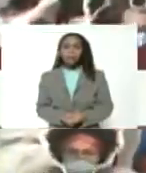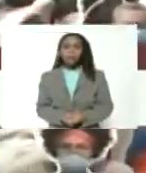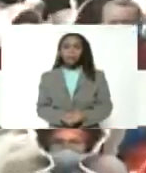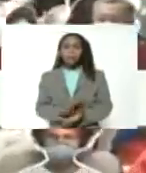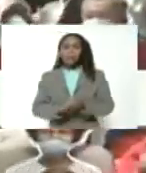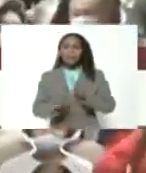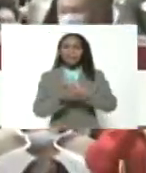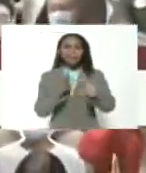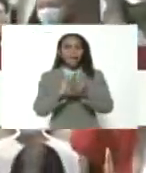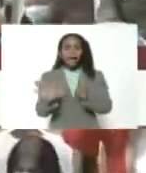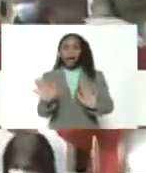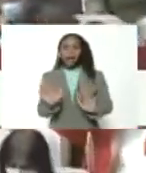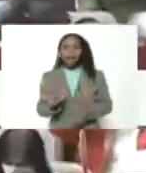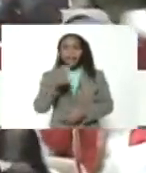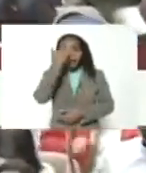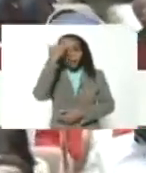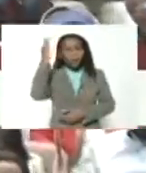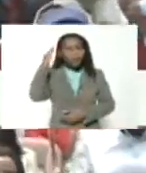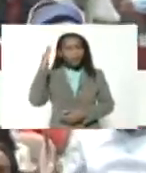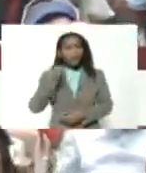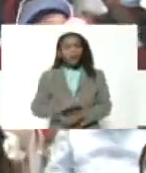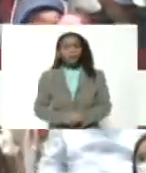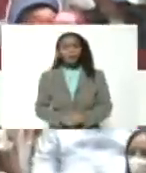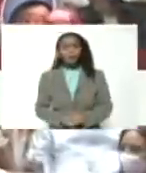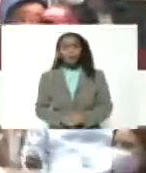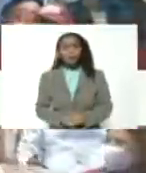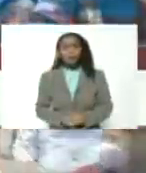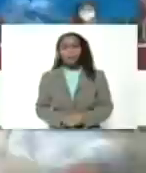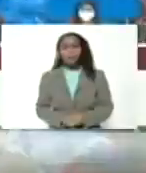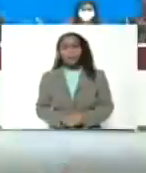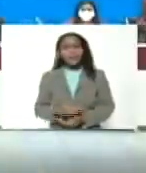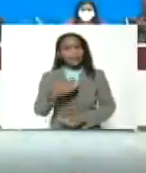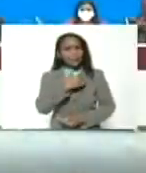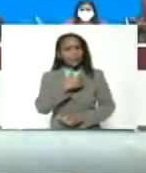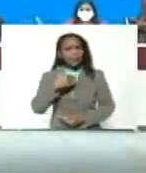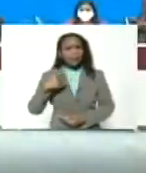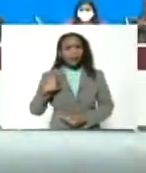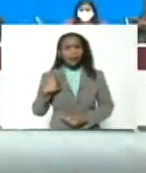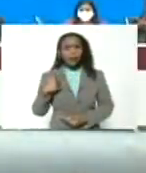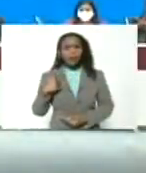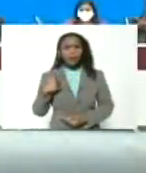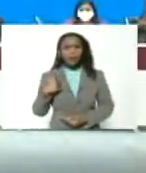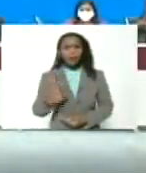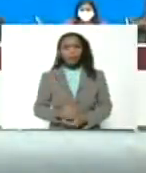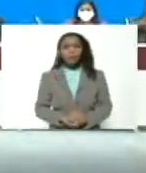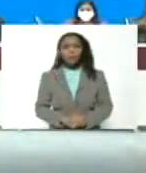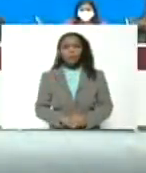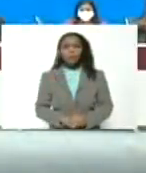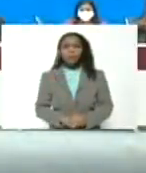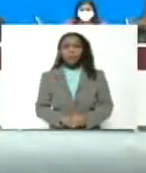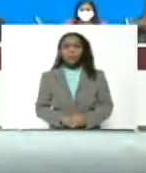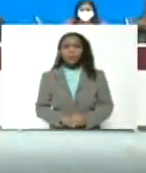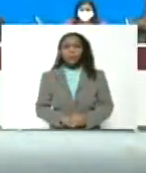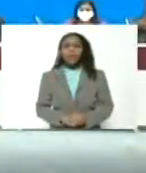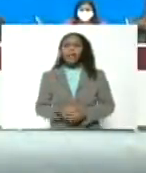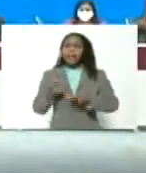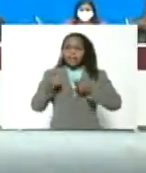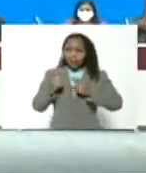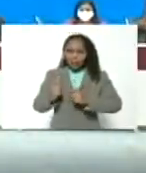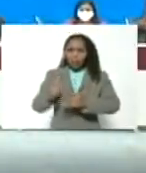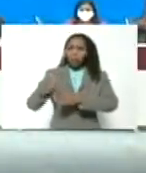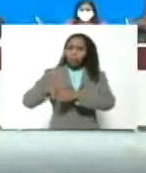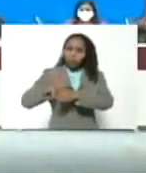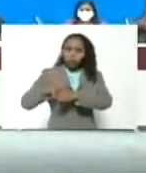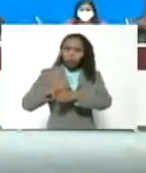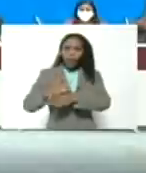Basta de hipocresía, ¿vale? El que quiera buenos tratos tiene